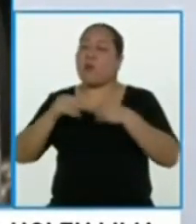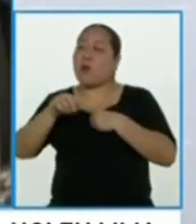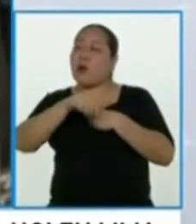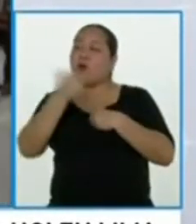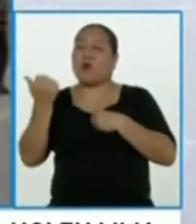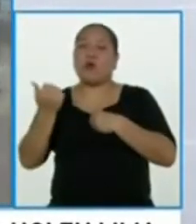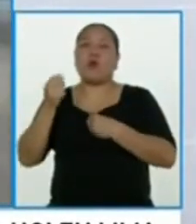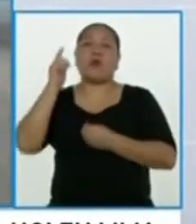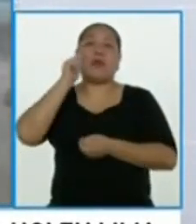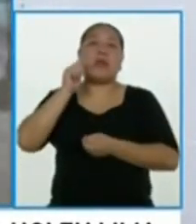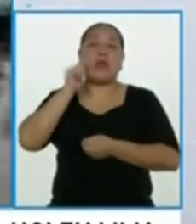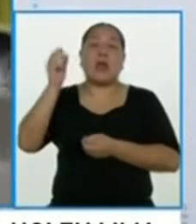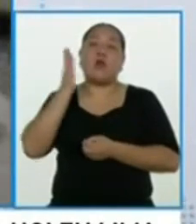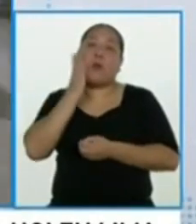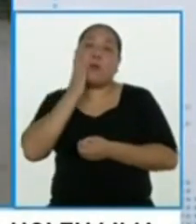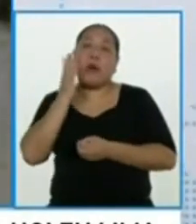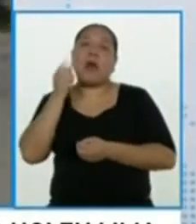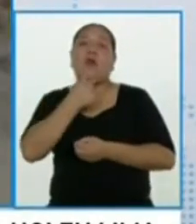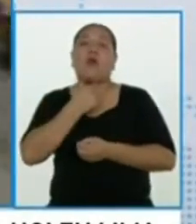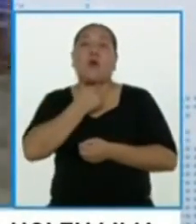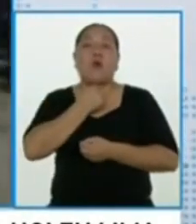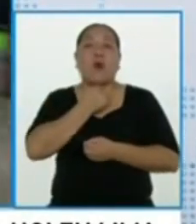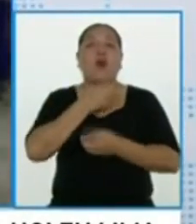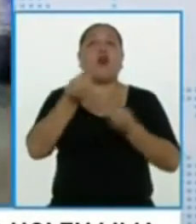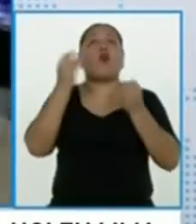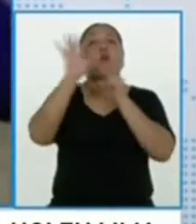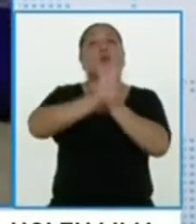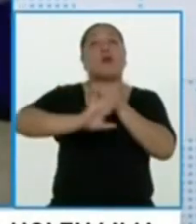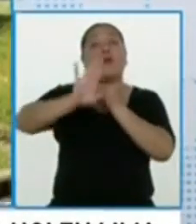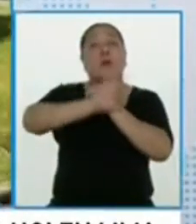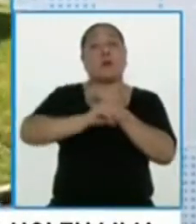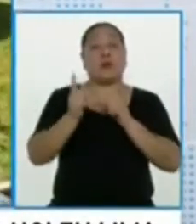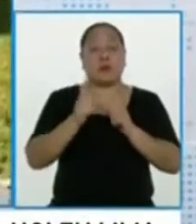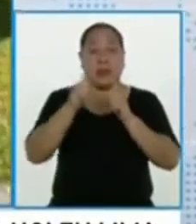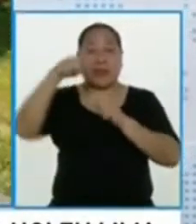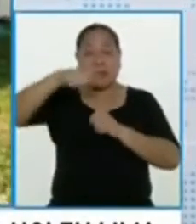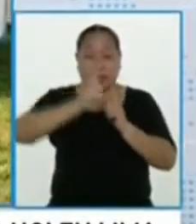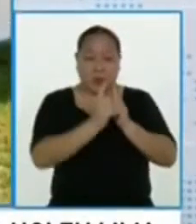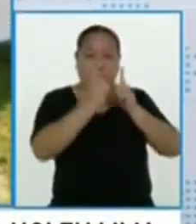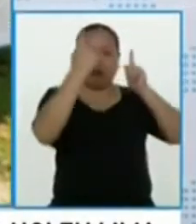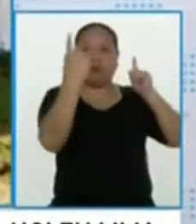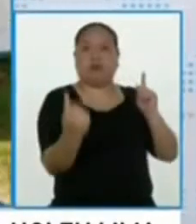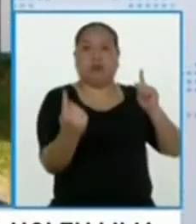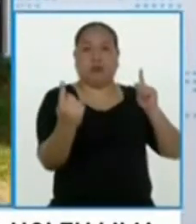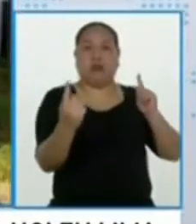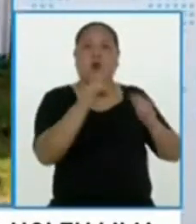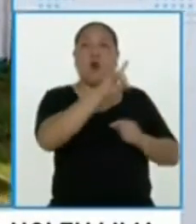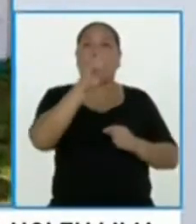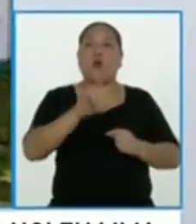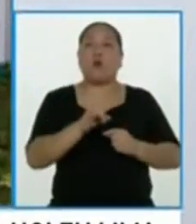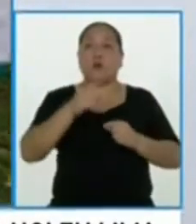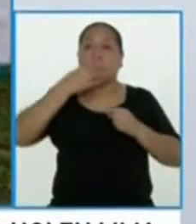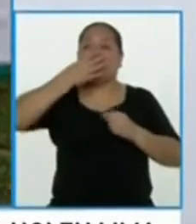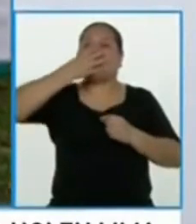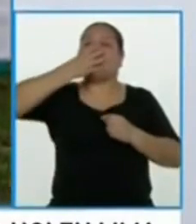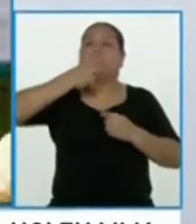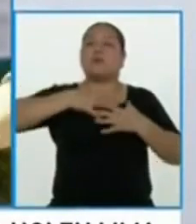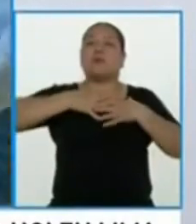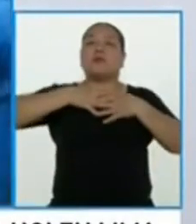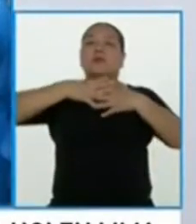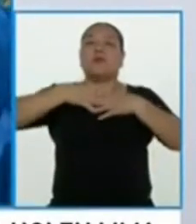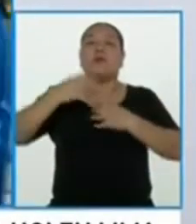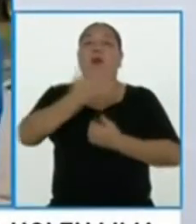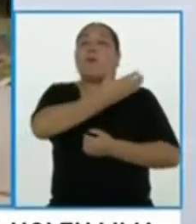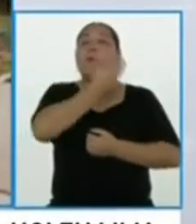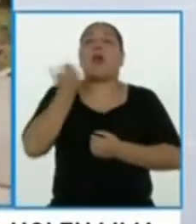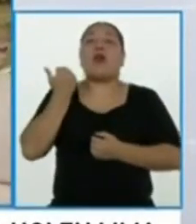tu hijo, a tu papá, a tu mamá, a tu abuelo. Y ya no hay capacidad hospitalaria. Mantén distanciamiento social, usa un respirador o mejora tu